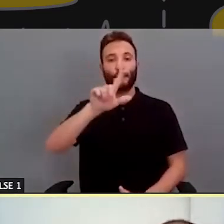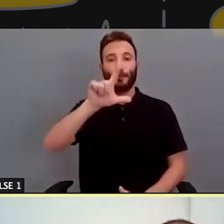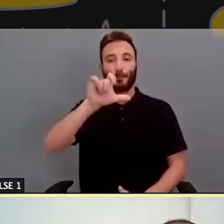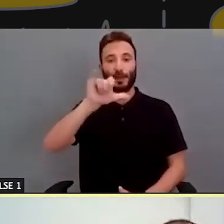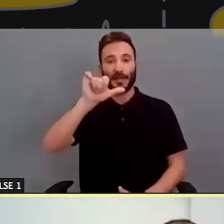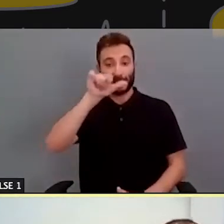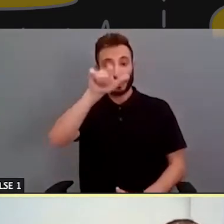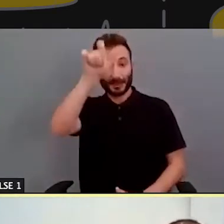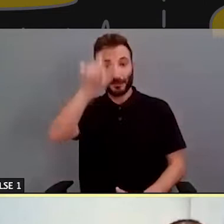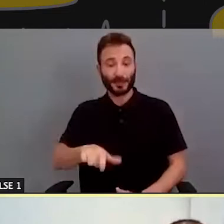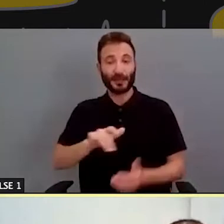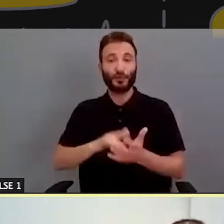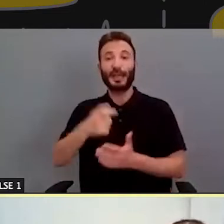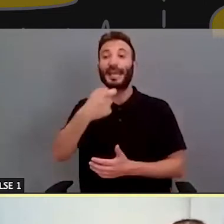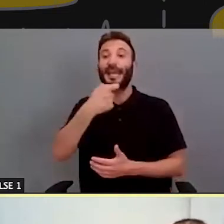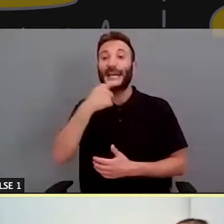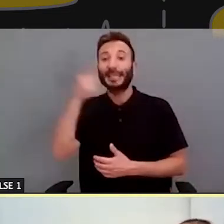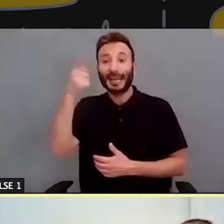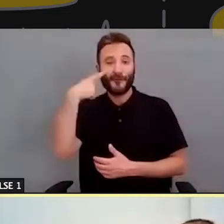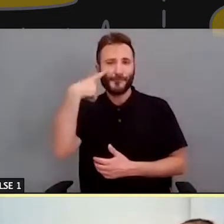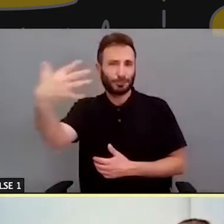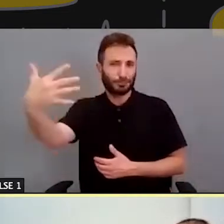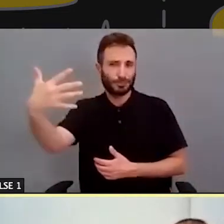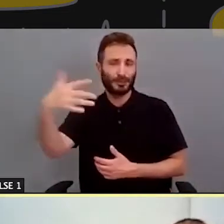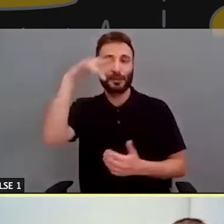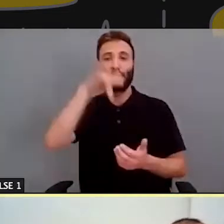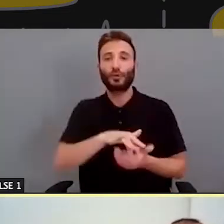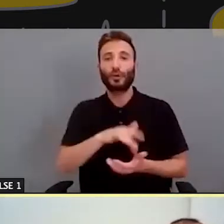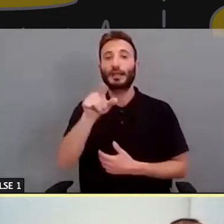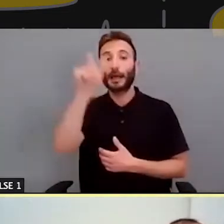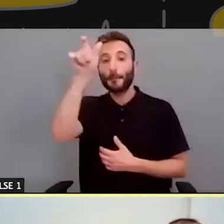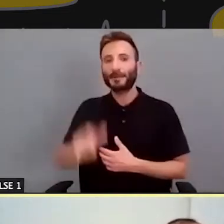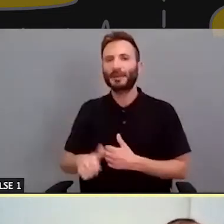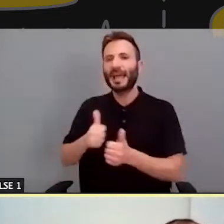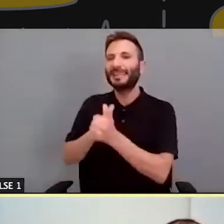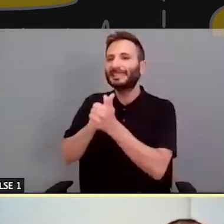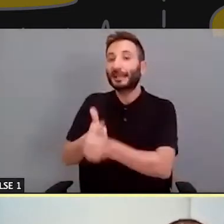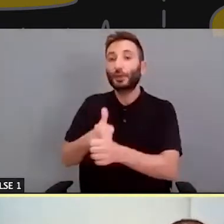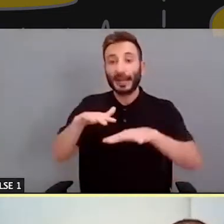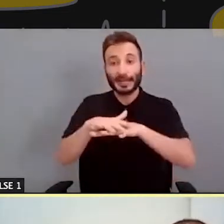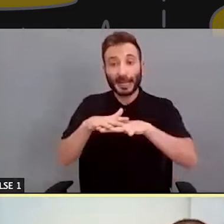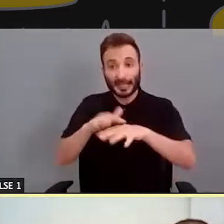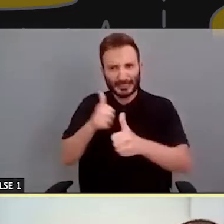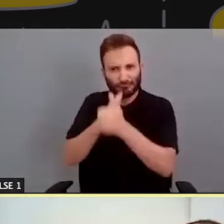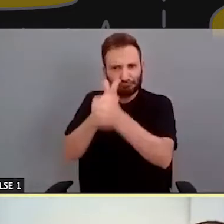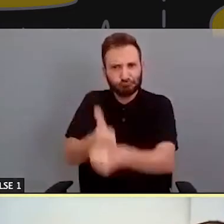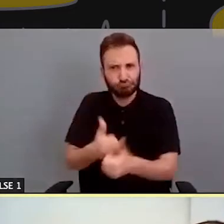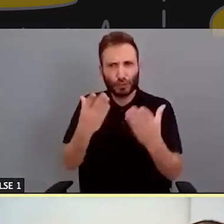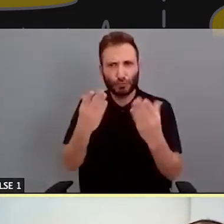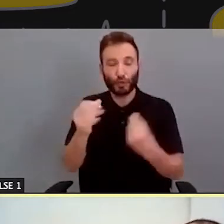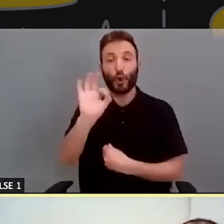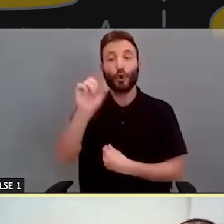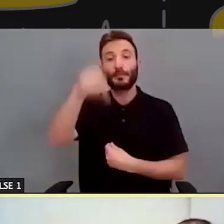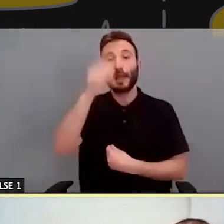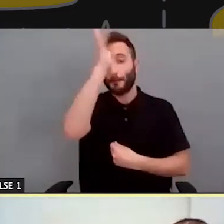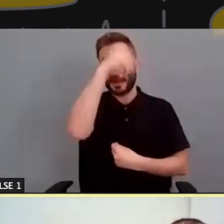mercado británico, o Cory Lee, que es una persona que tiene muchos seguidores en las redes en el mercado norteamericano. Los dos